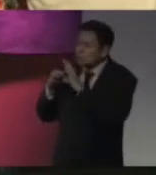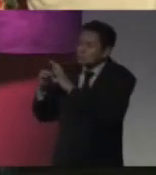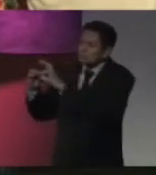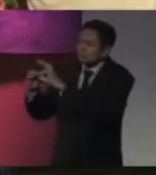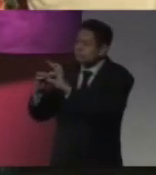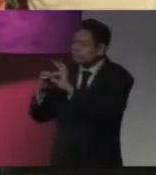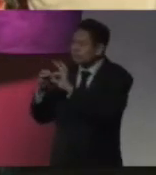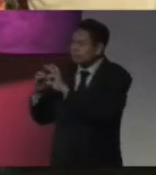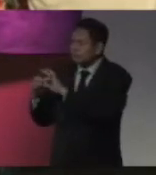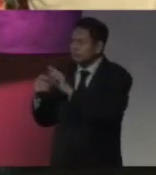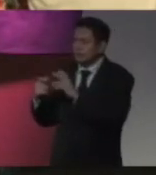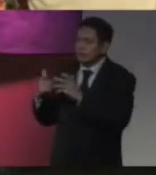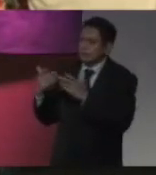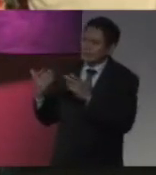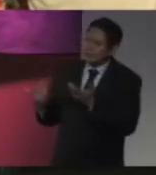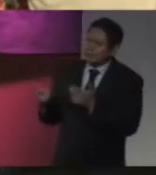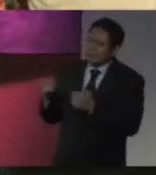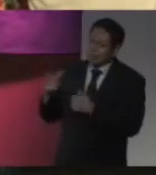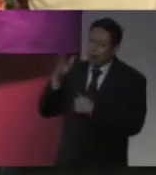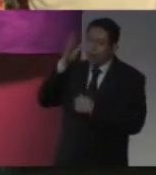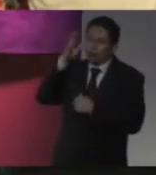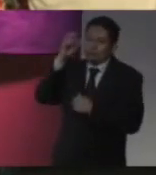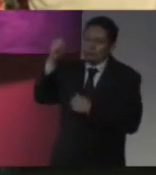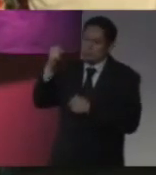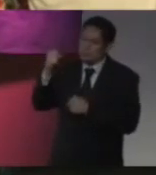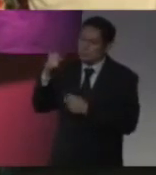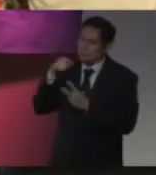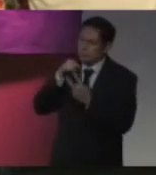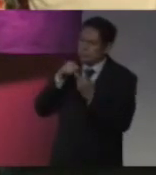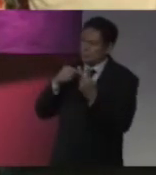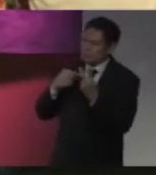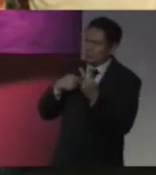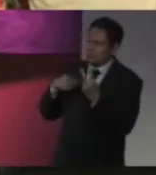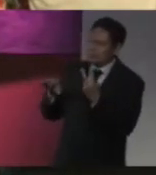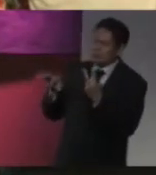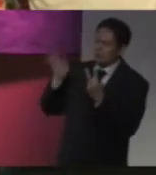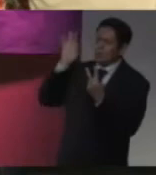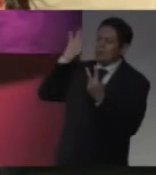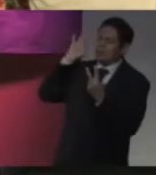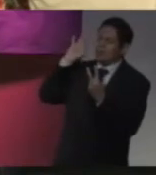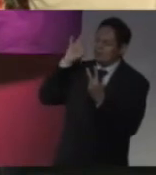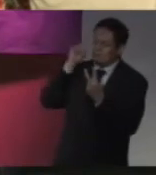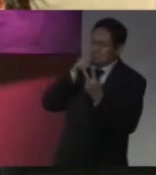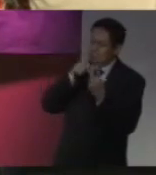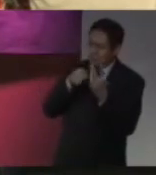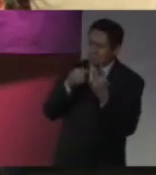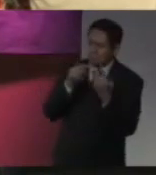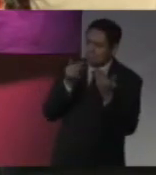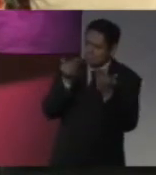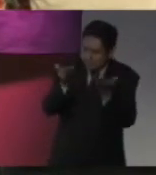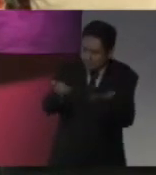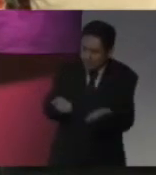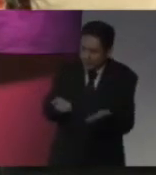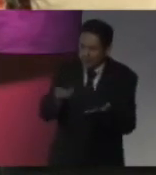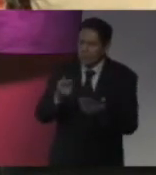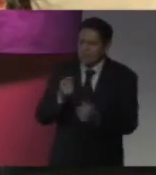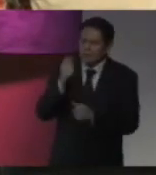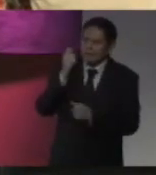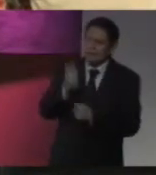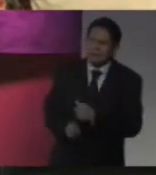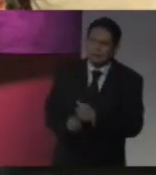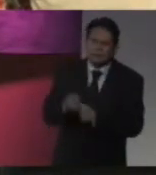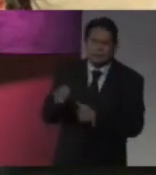yo creo que dos conceptos básicos fueron los que yo pensé en traer aquí, que es cómo se